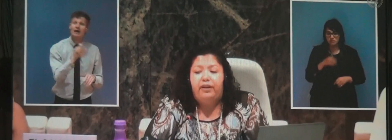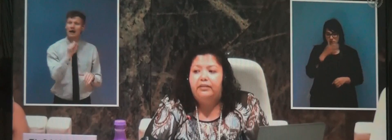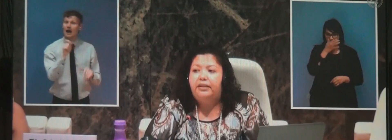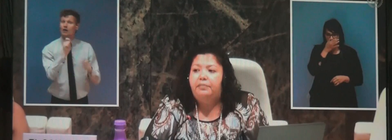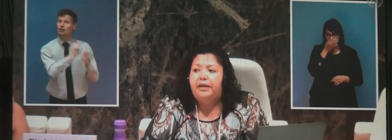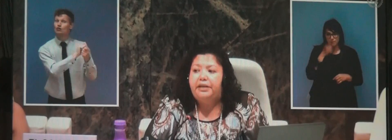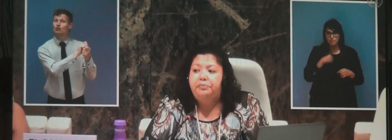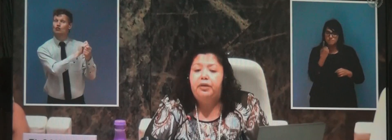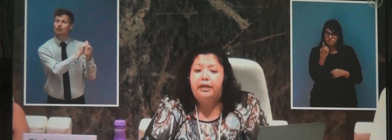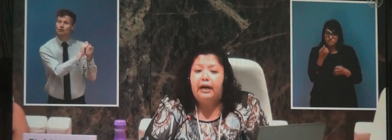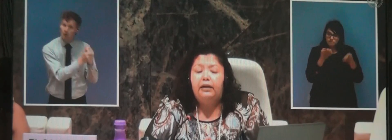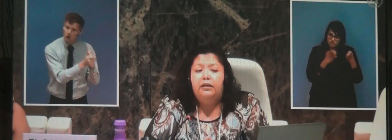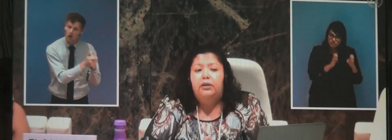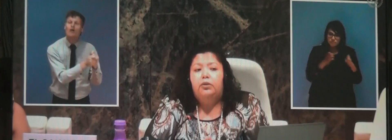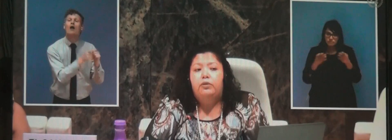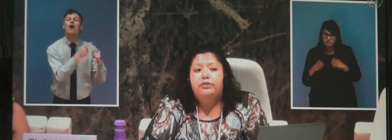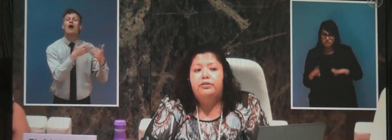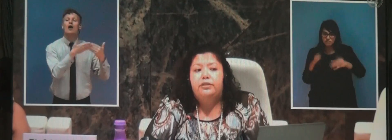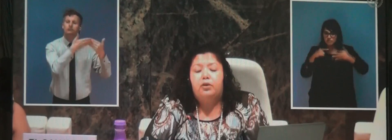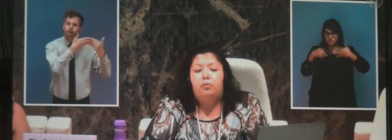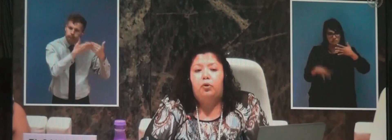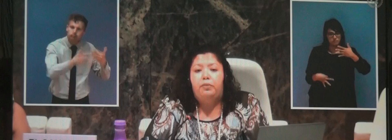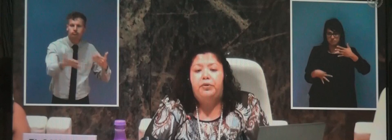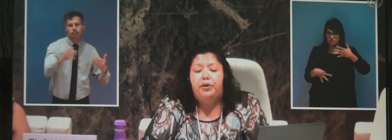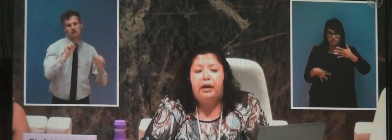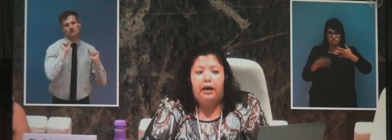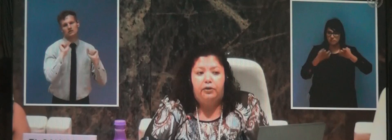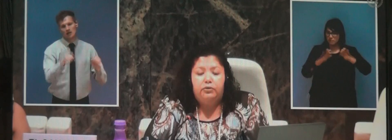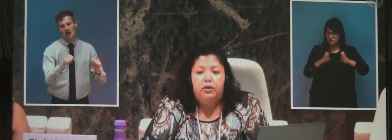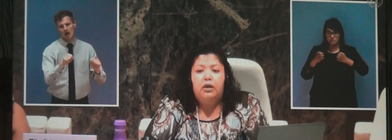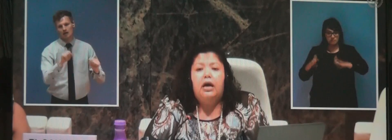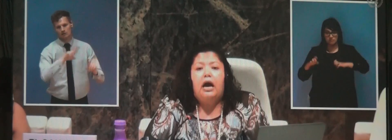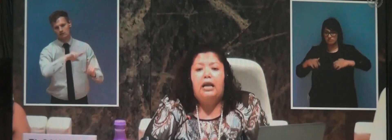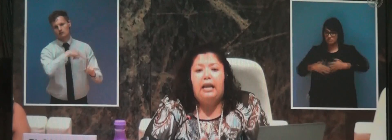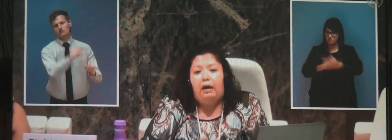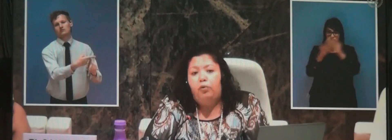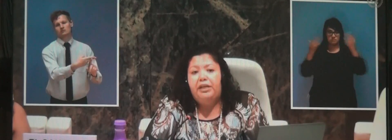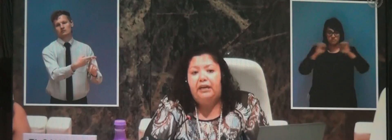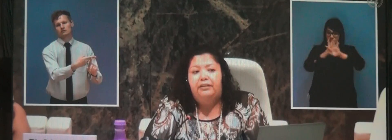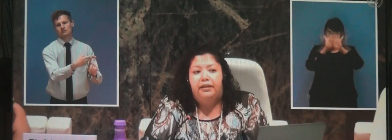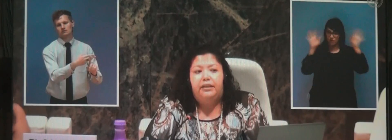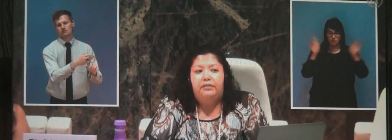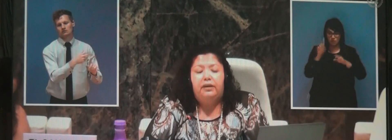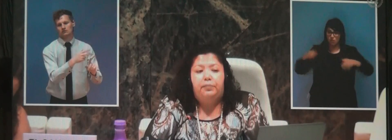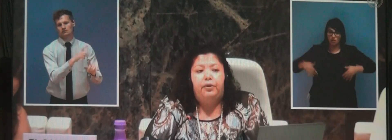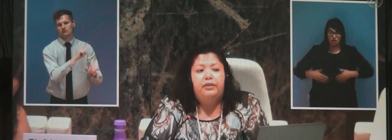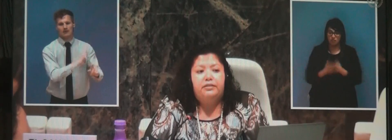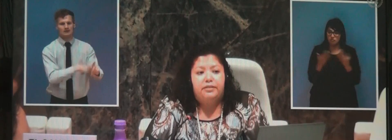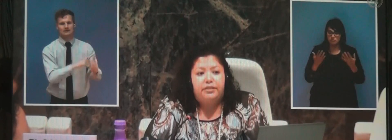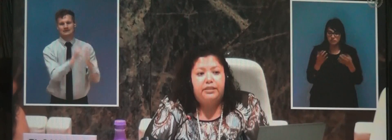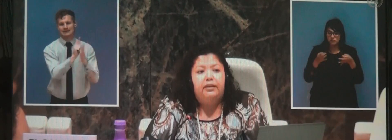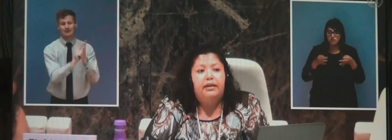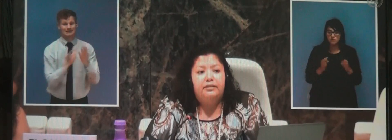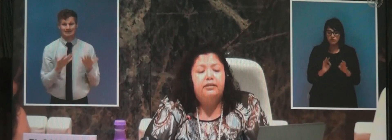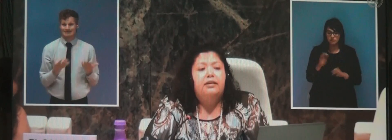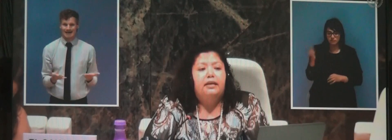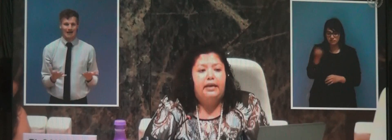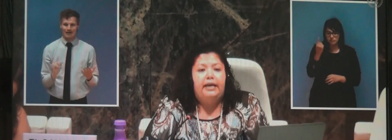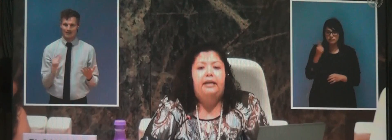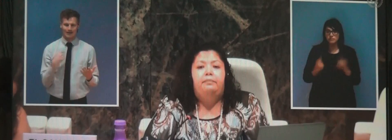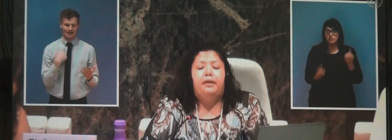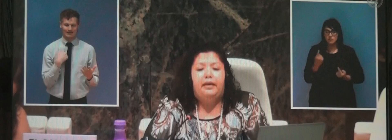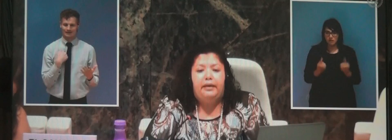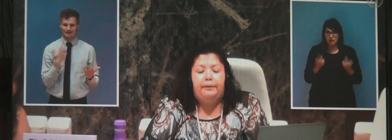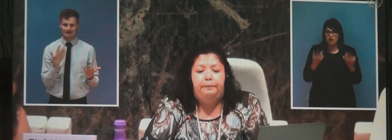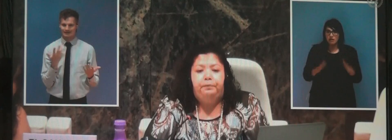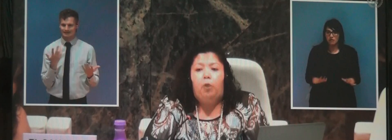esa falta de mecanismo legal, no existen como los medios claros. La única alternativa que puede existir es